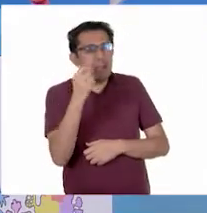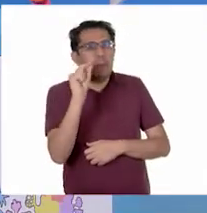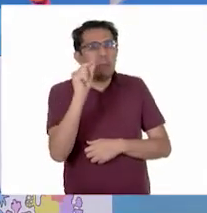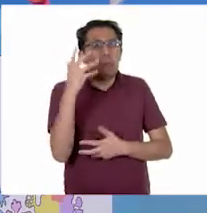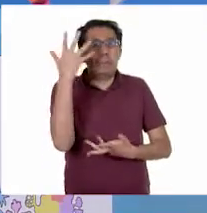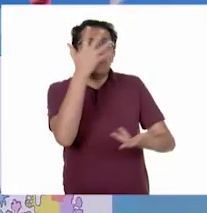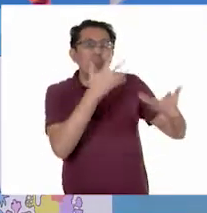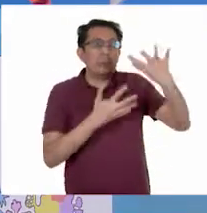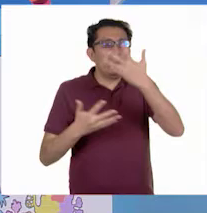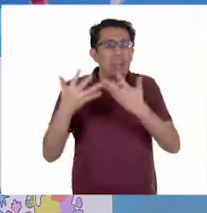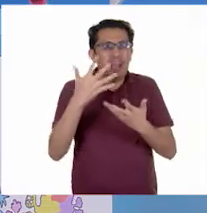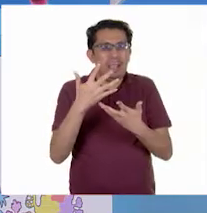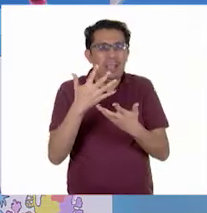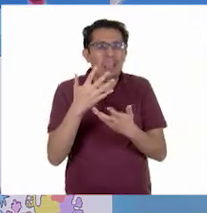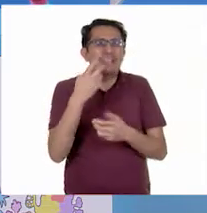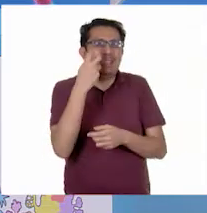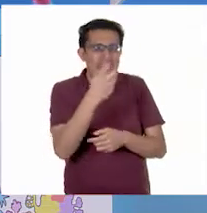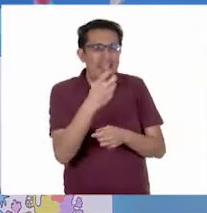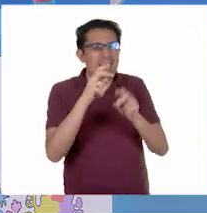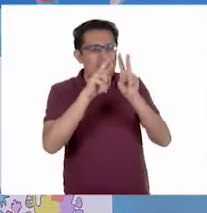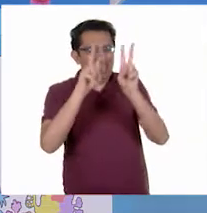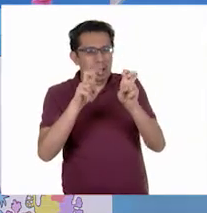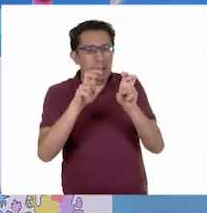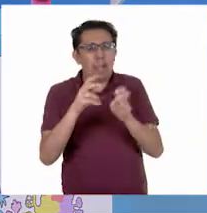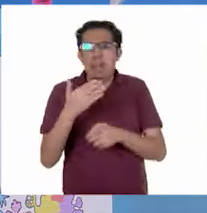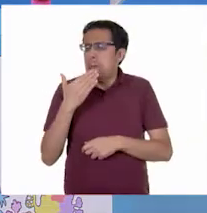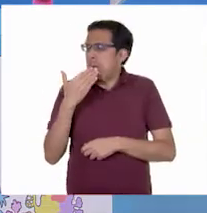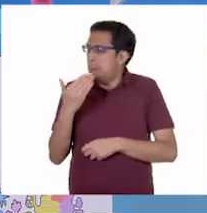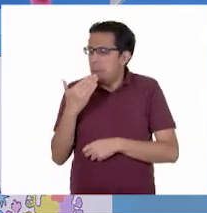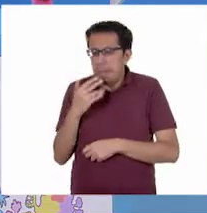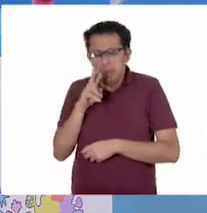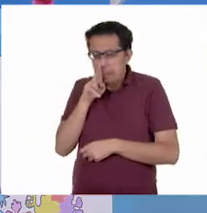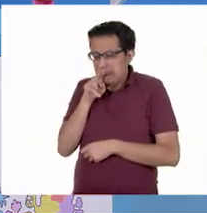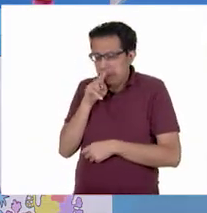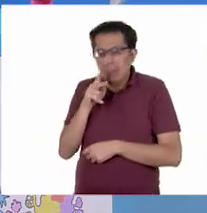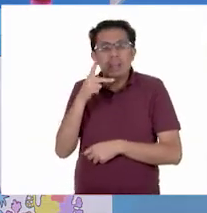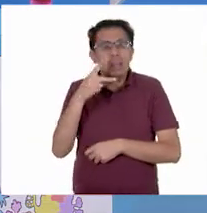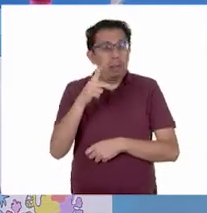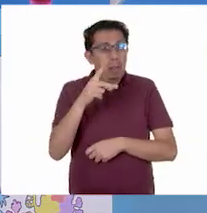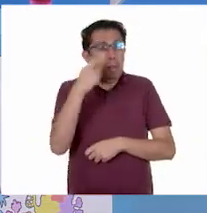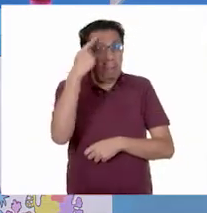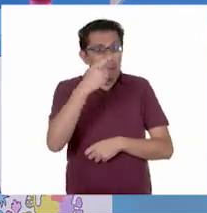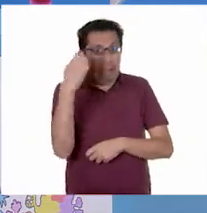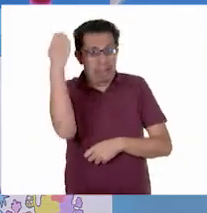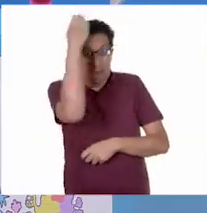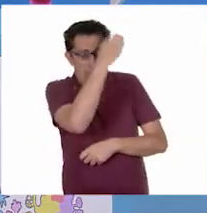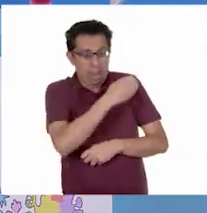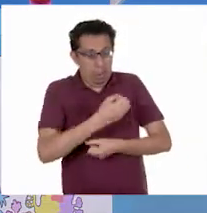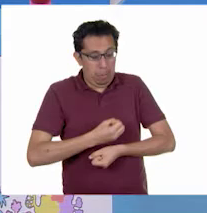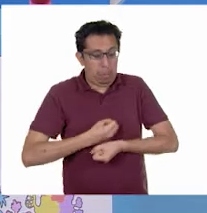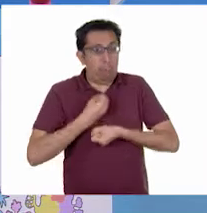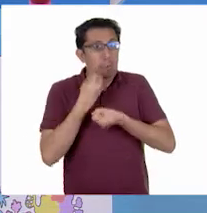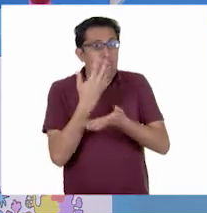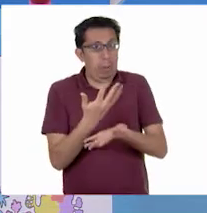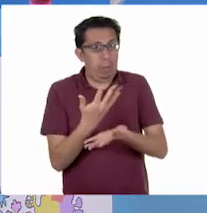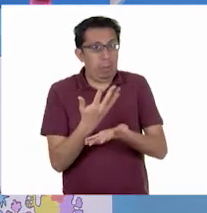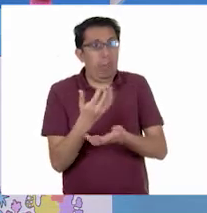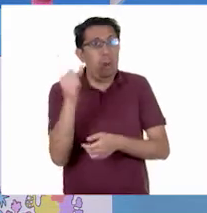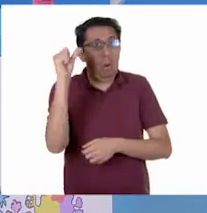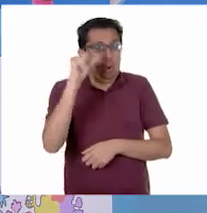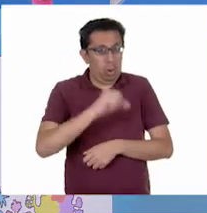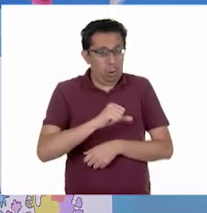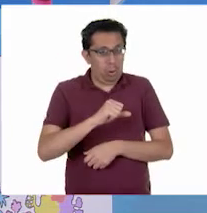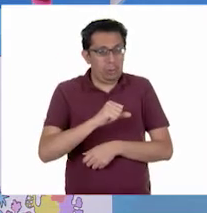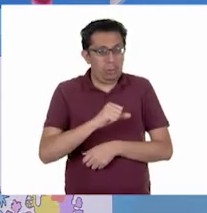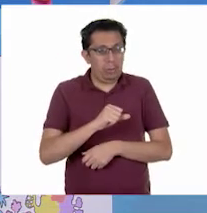bolas cuando se trata de eso. Está bien, Ton, está bien. Pero mira, para poder analizar los poemas el día de hoy, es importante que